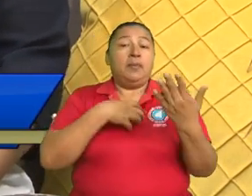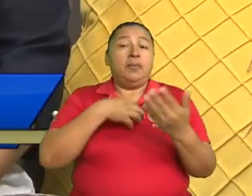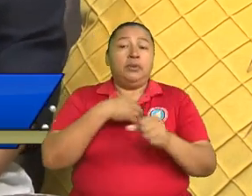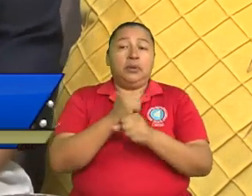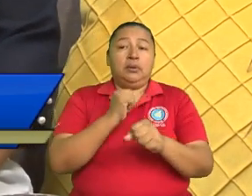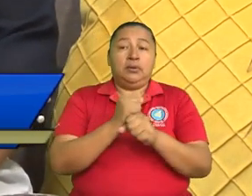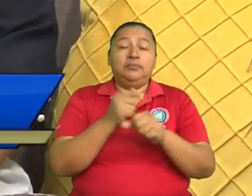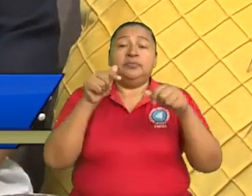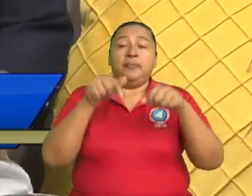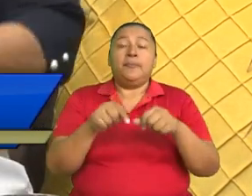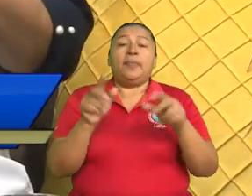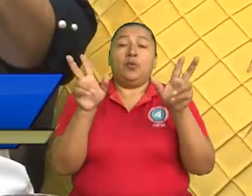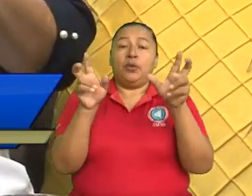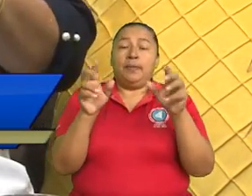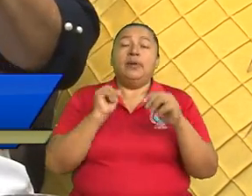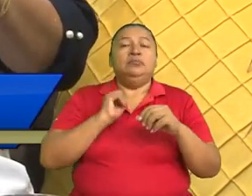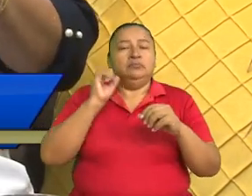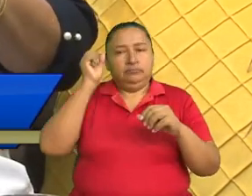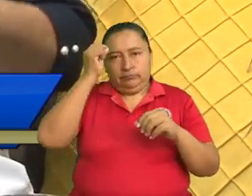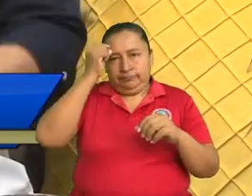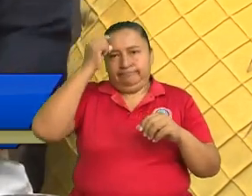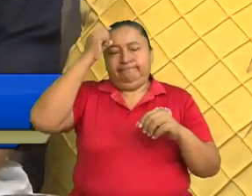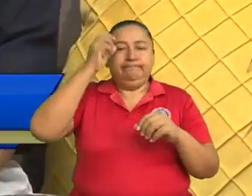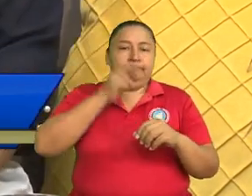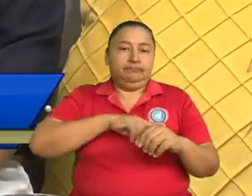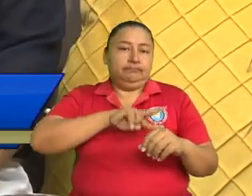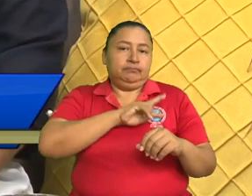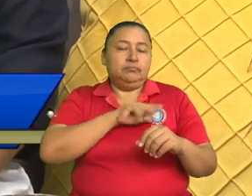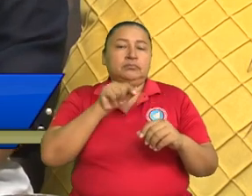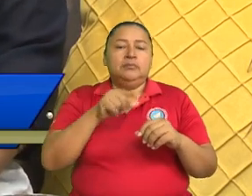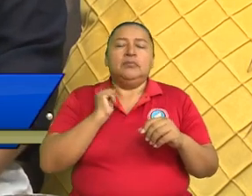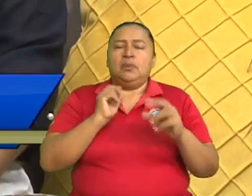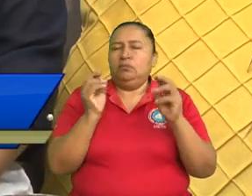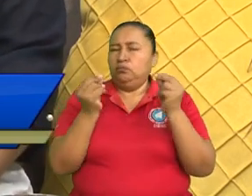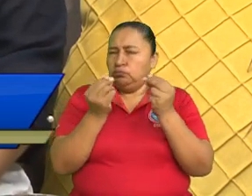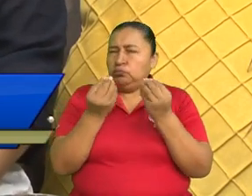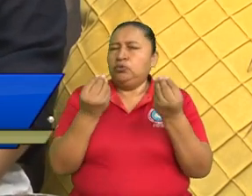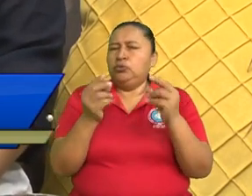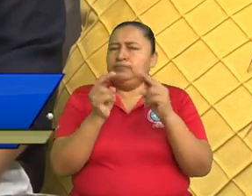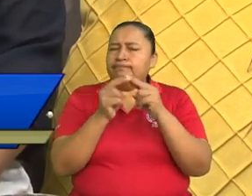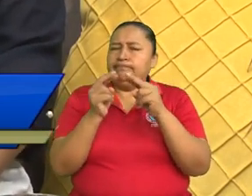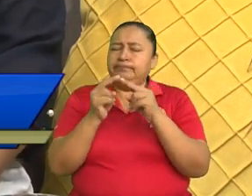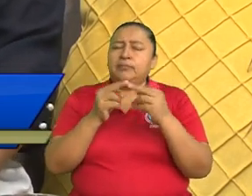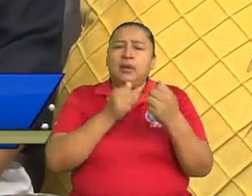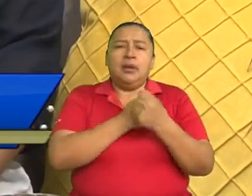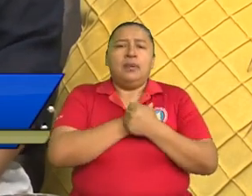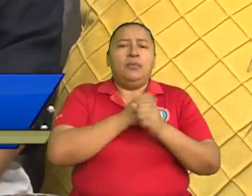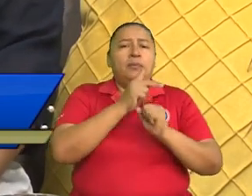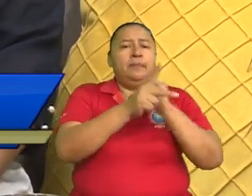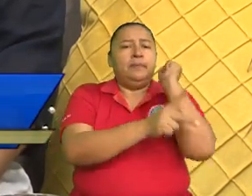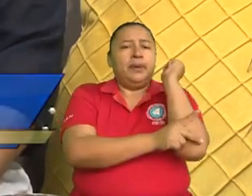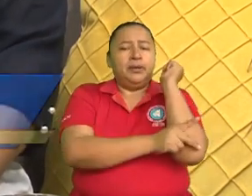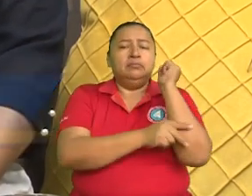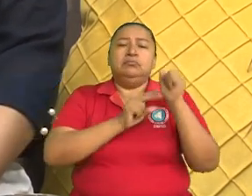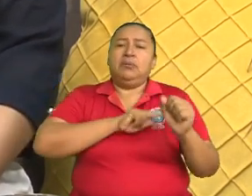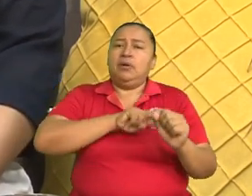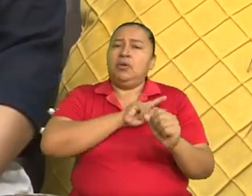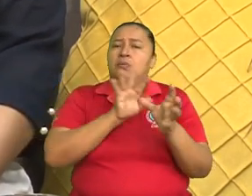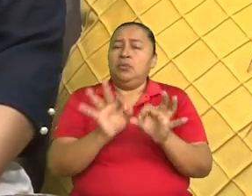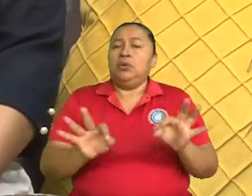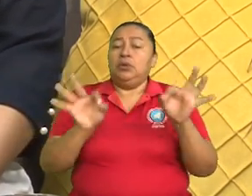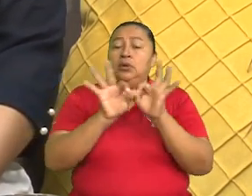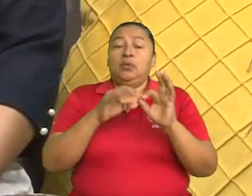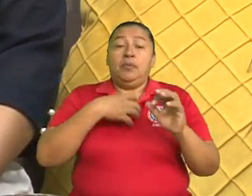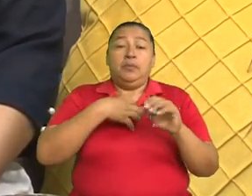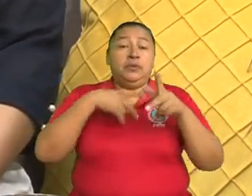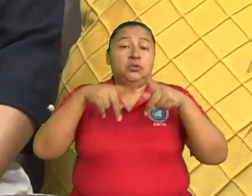llama Creciendo en Valores, que tiene que estar muy vinculada al tema de la, del amor patrio, de valores importantes como nicaragüenses